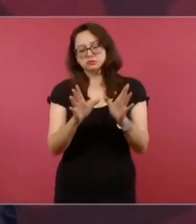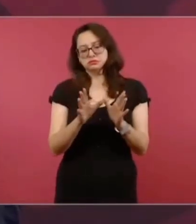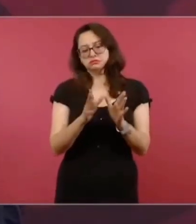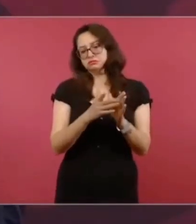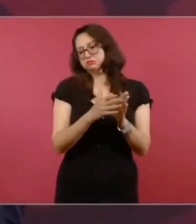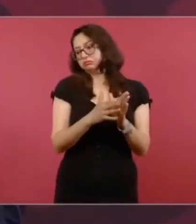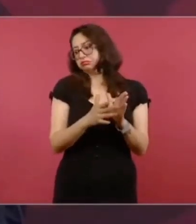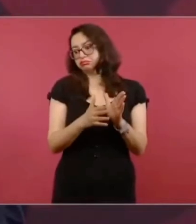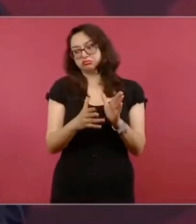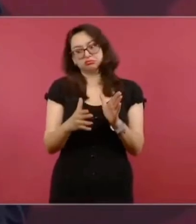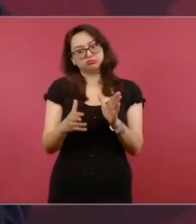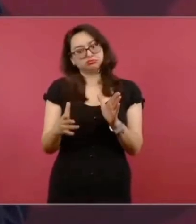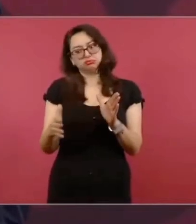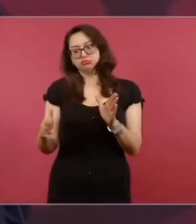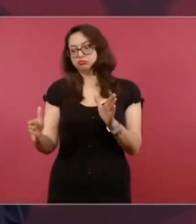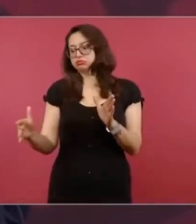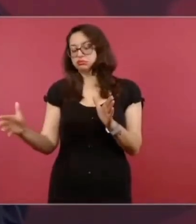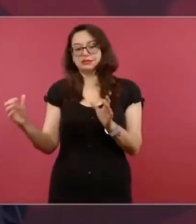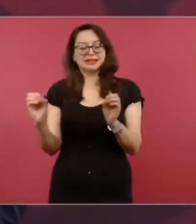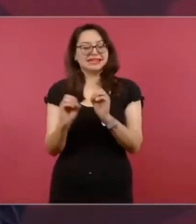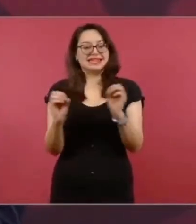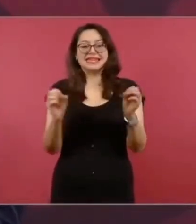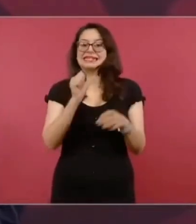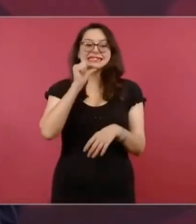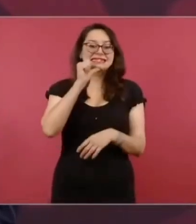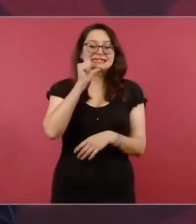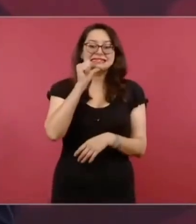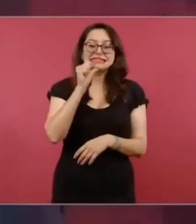Son siglos sin democracia.